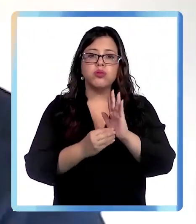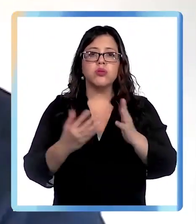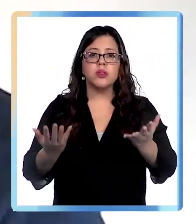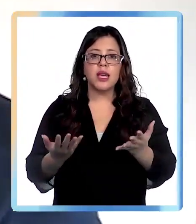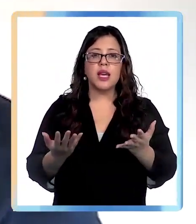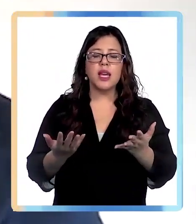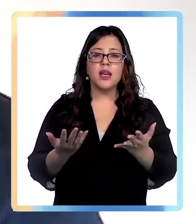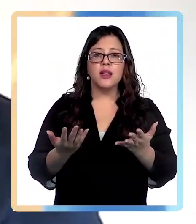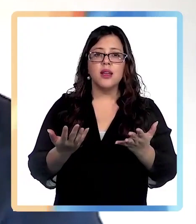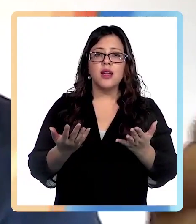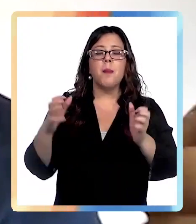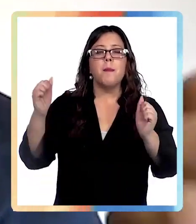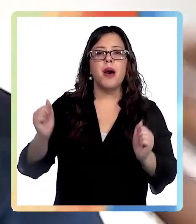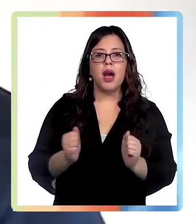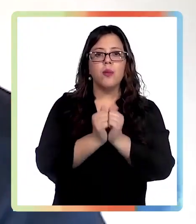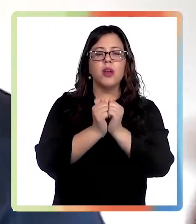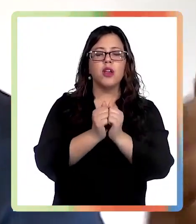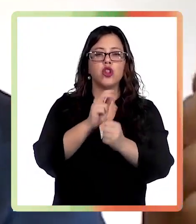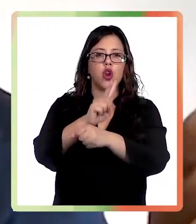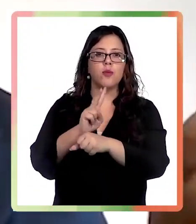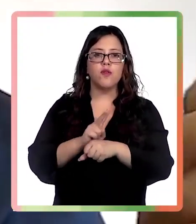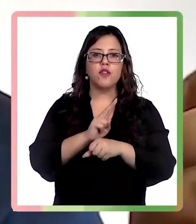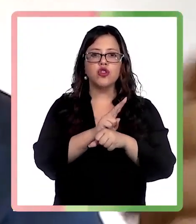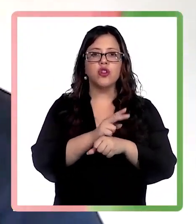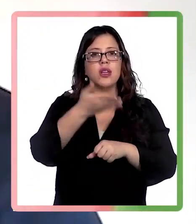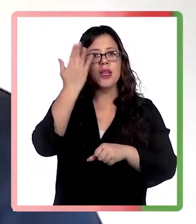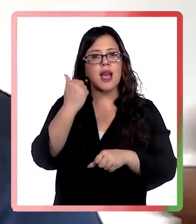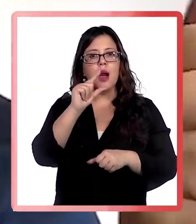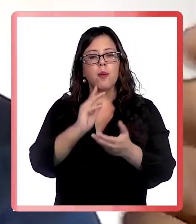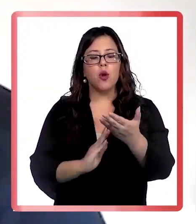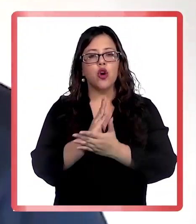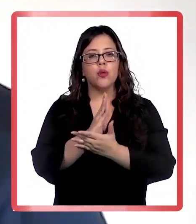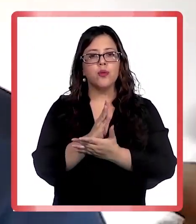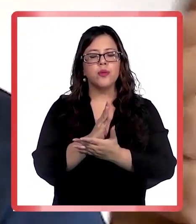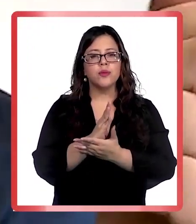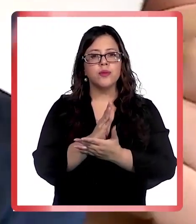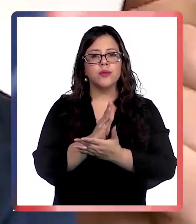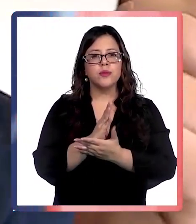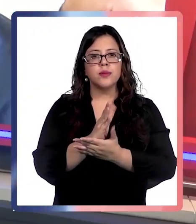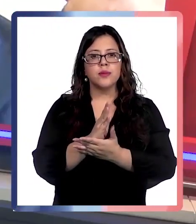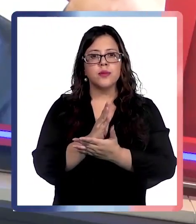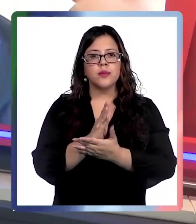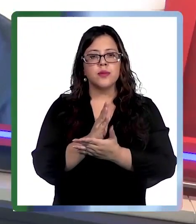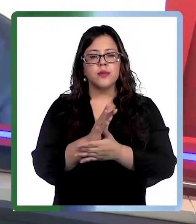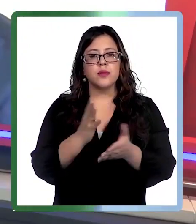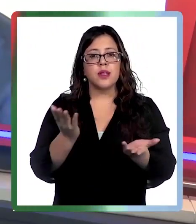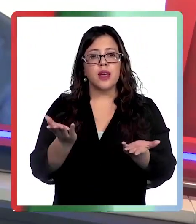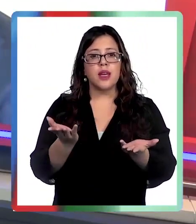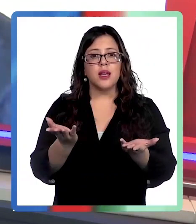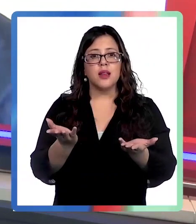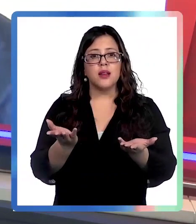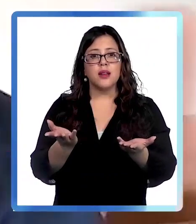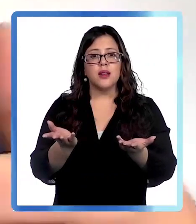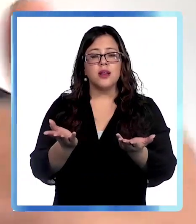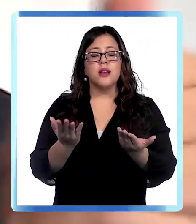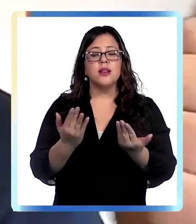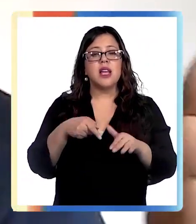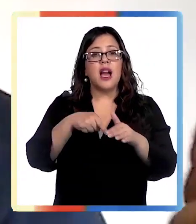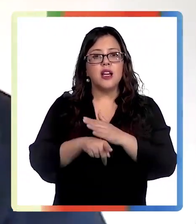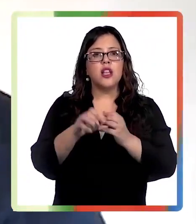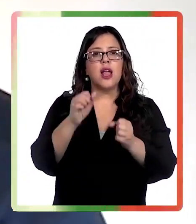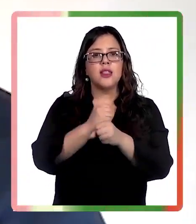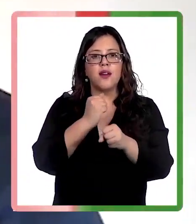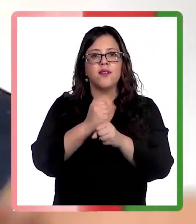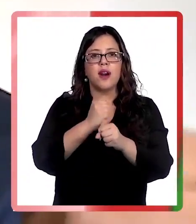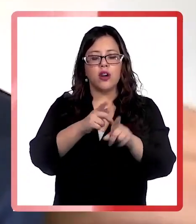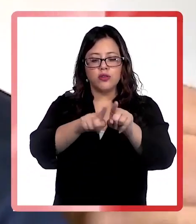recién inician su ingreso laboral a la sala de clase, en el cual hay un acompañamiento por